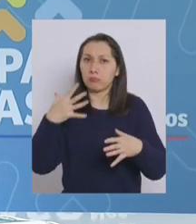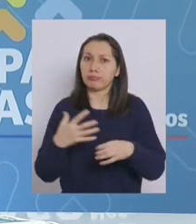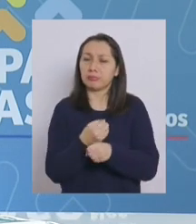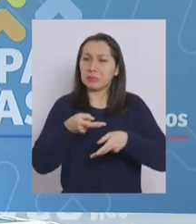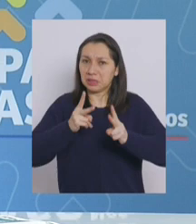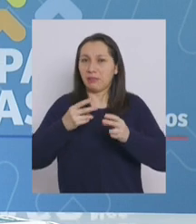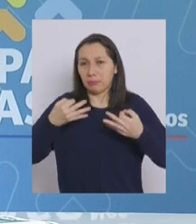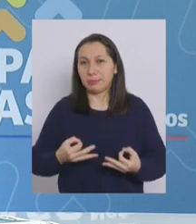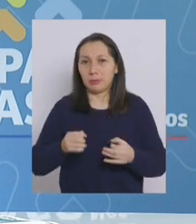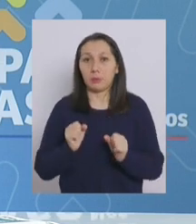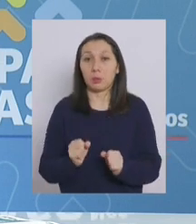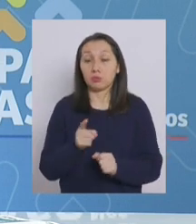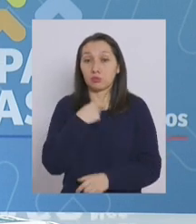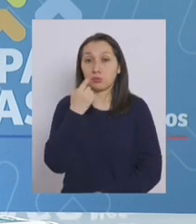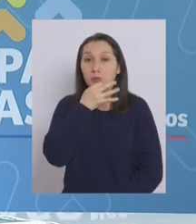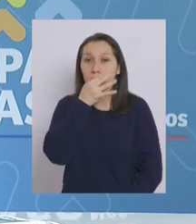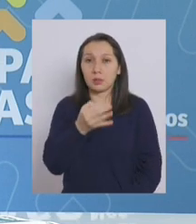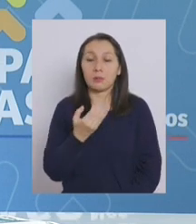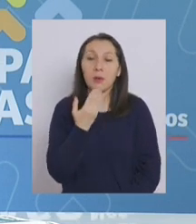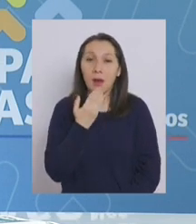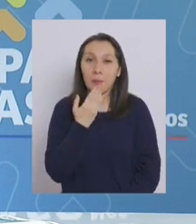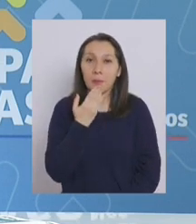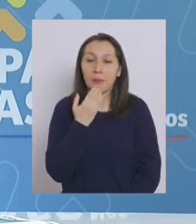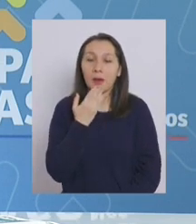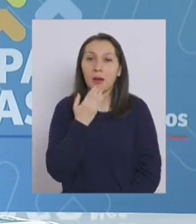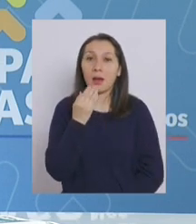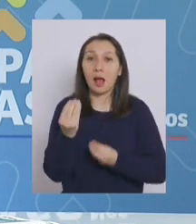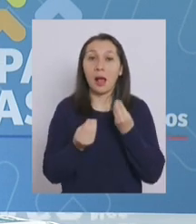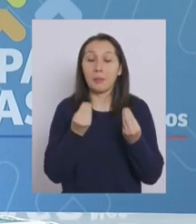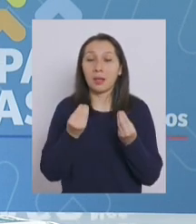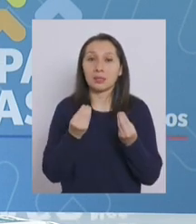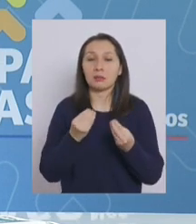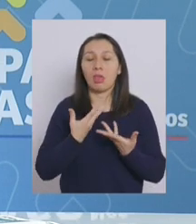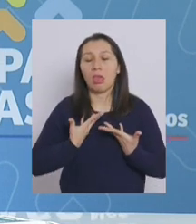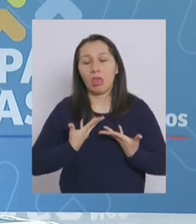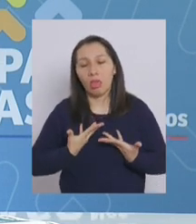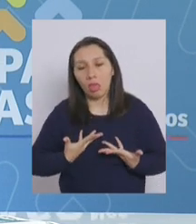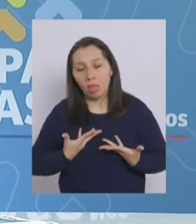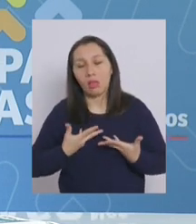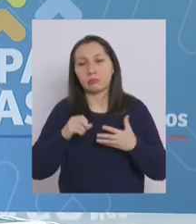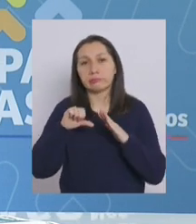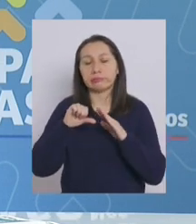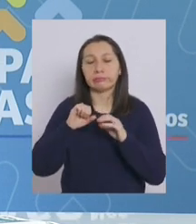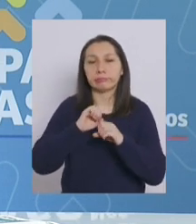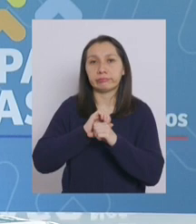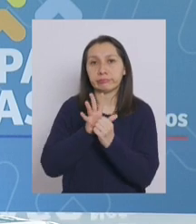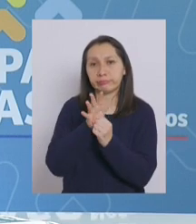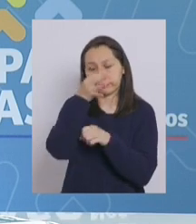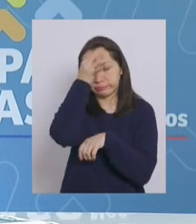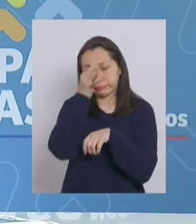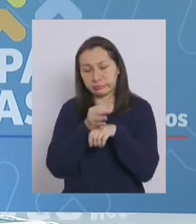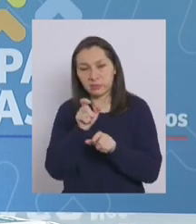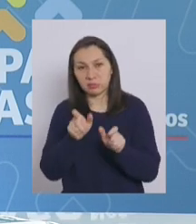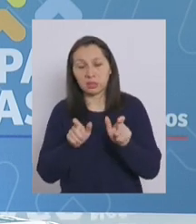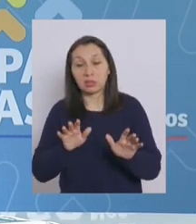también. Y hemos dicho también que por efecto de la fatiga pandémica, la población, después de cierto